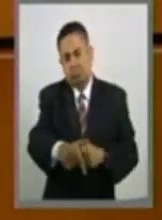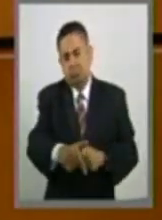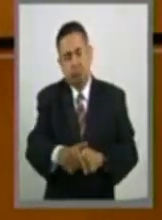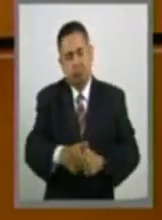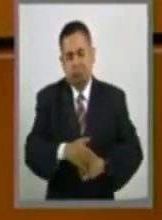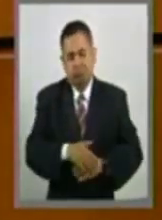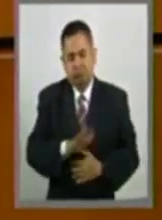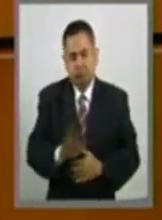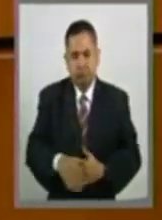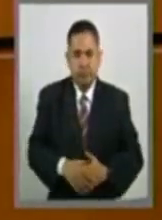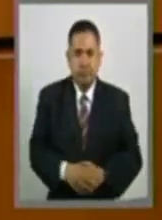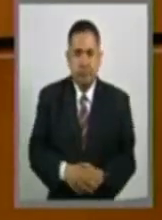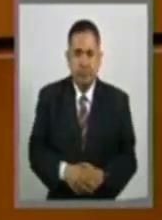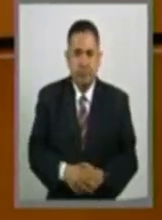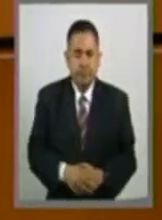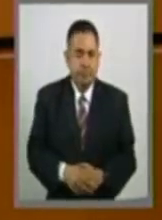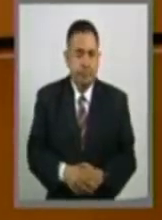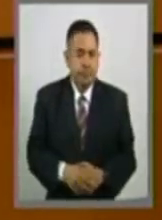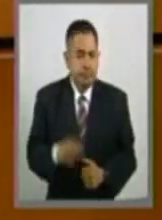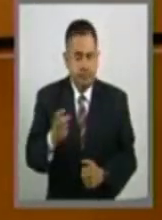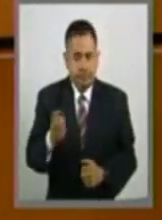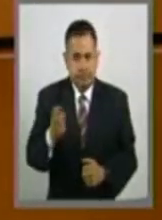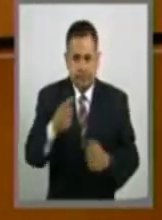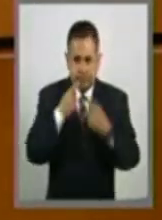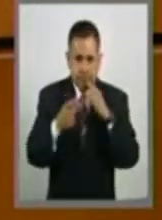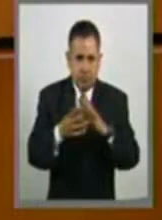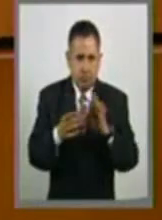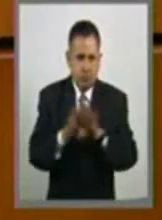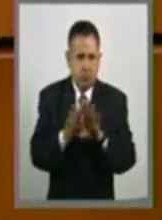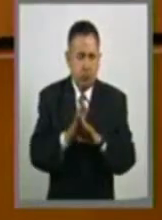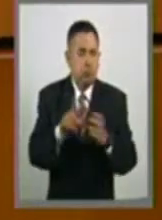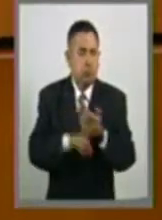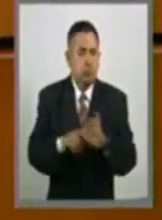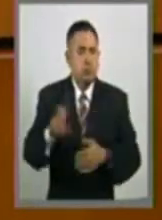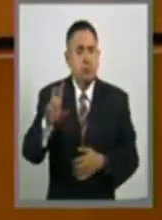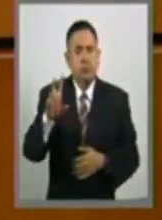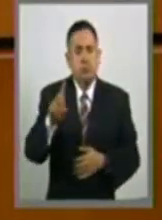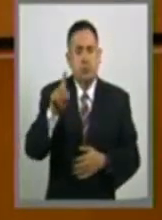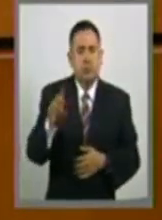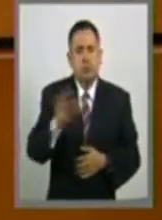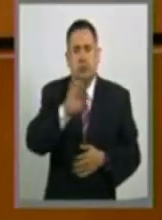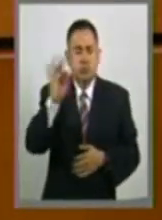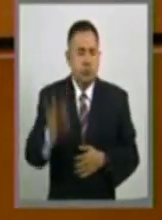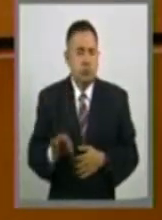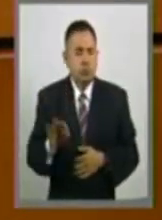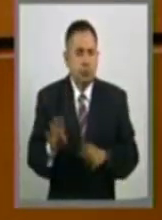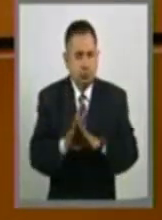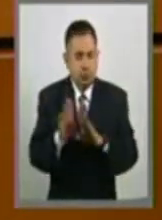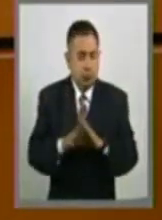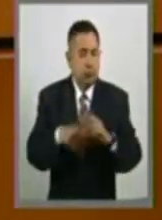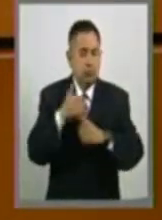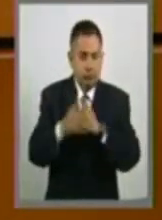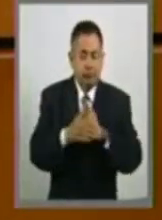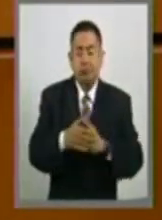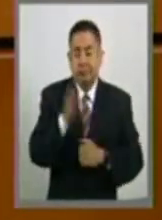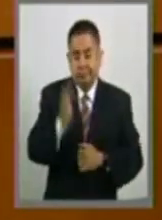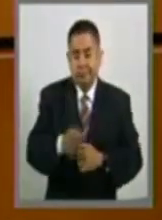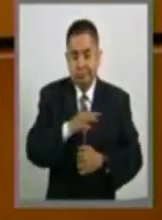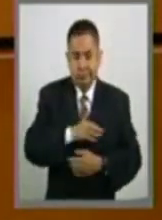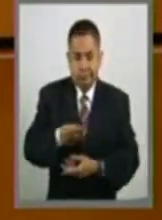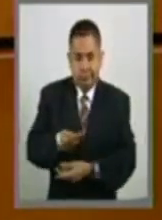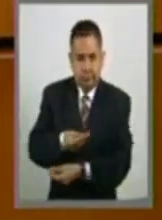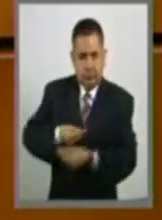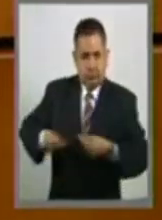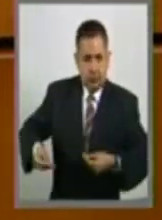país. De estos, solo el 30% son candidatos a un trasplante de riñón. Por